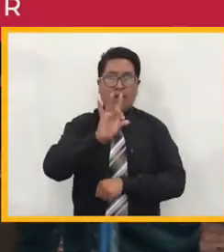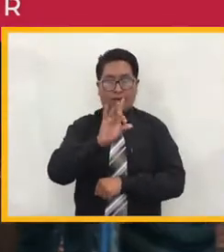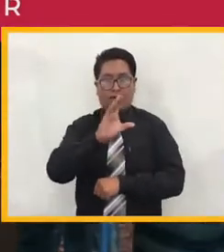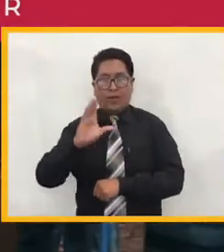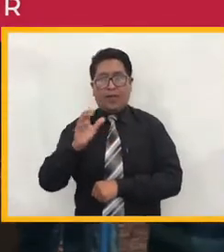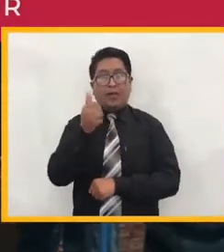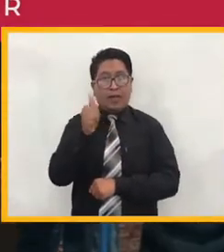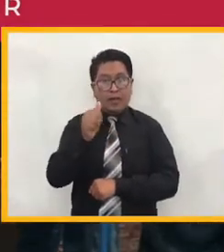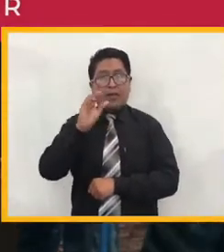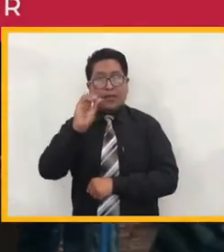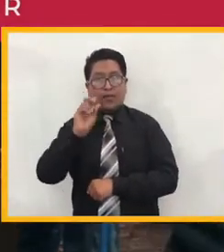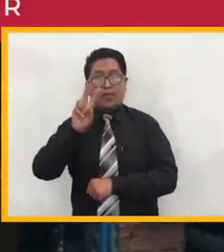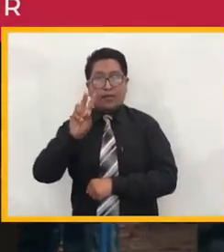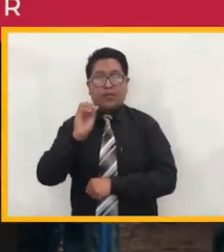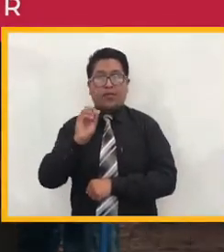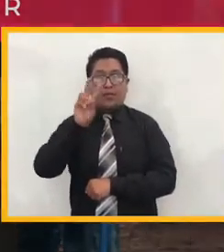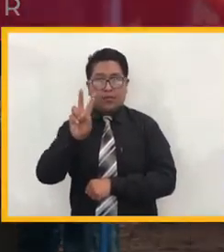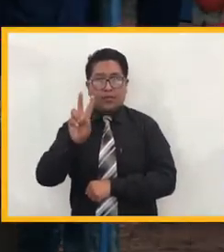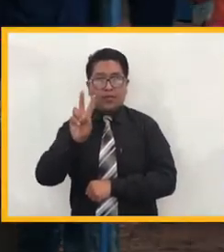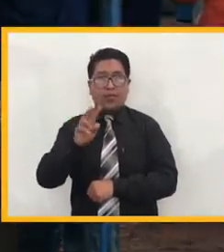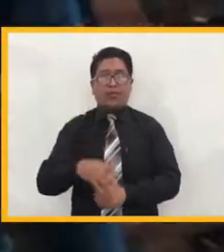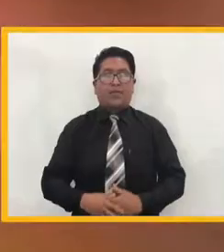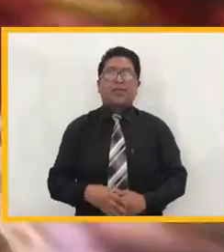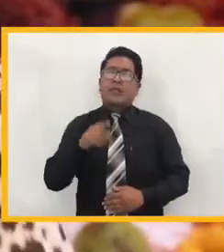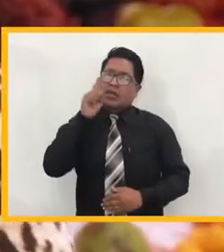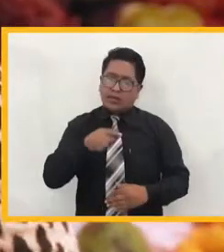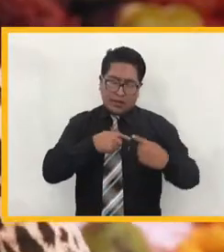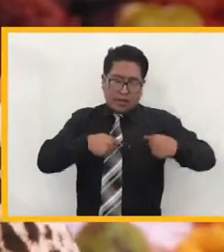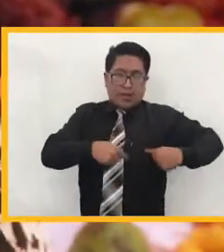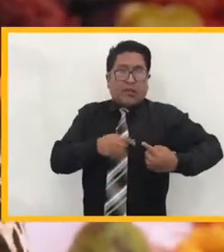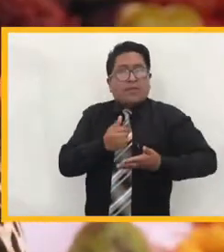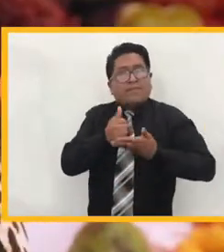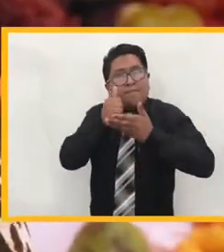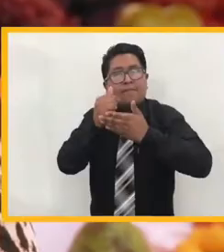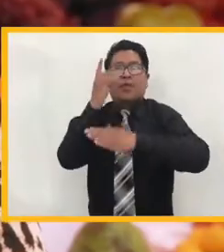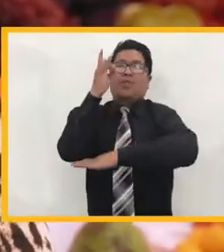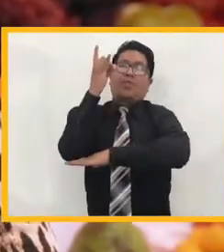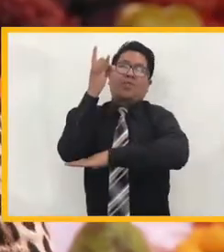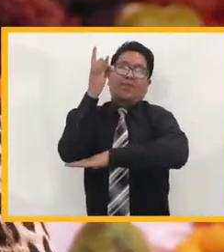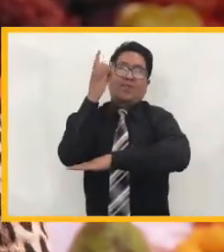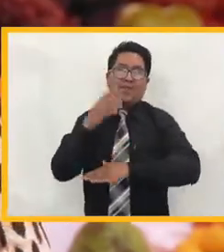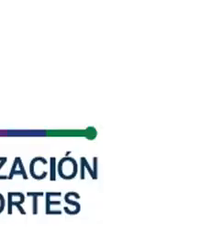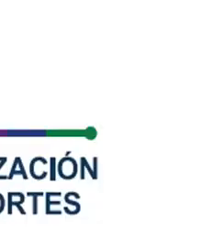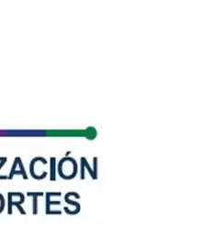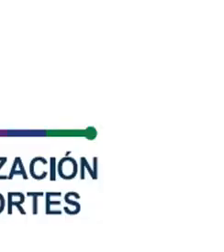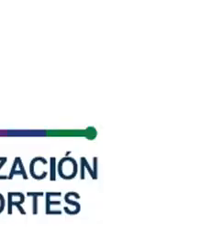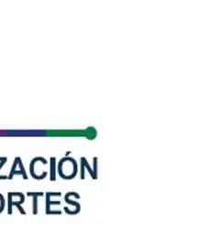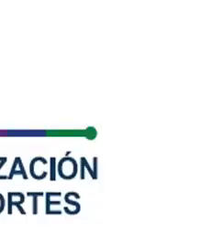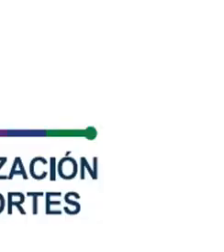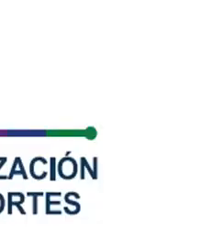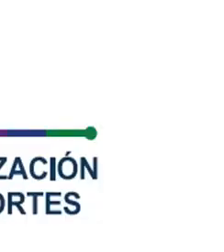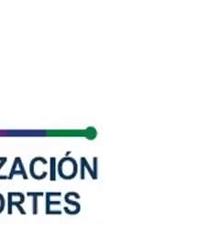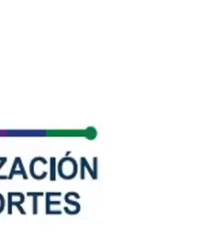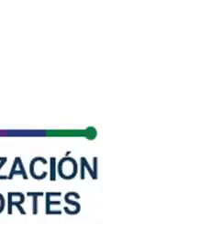al 810-0202. Seamos solidarios, seamos Bolivia.